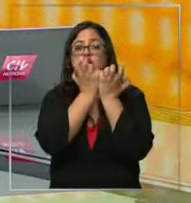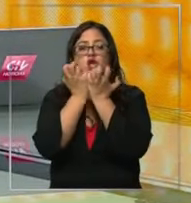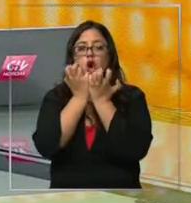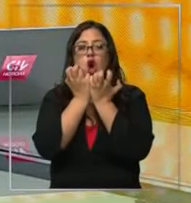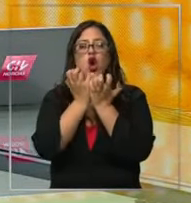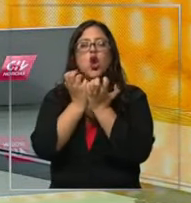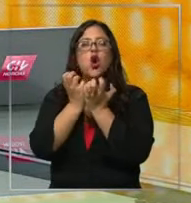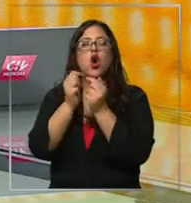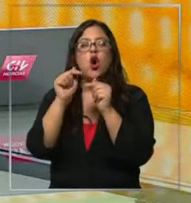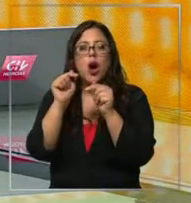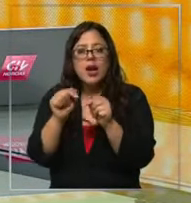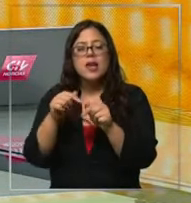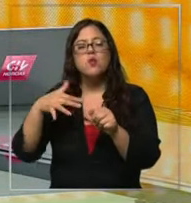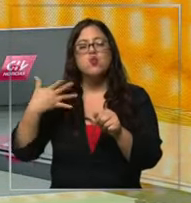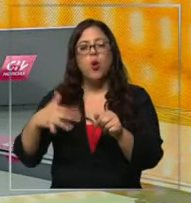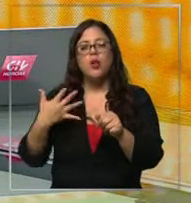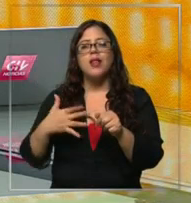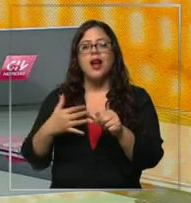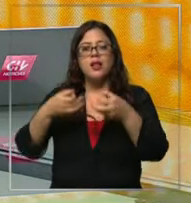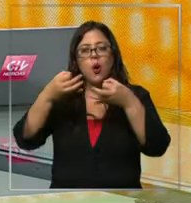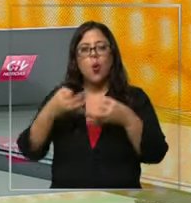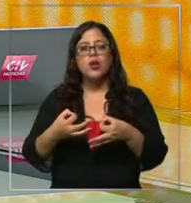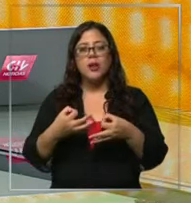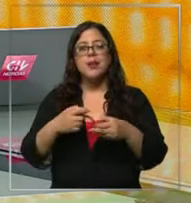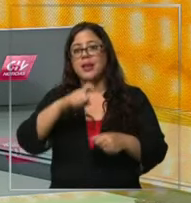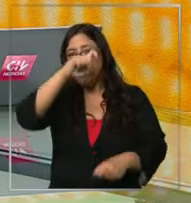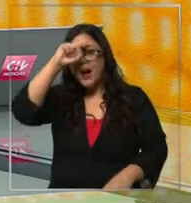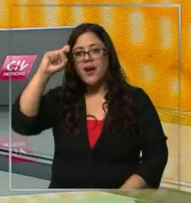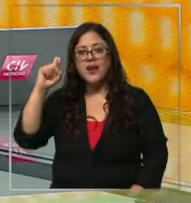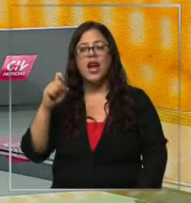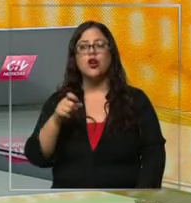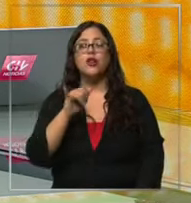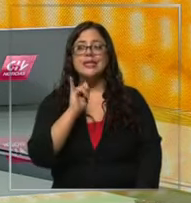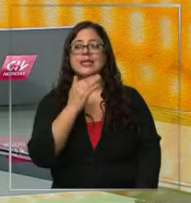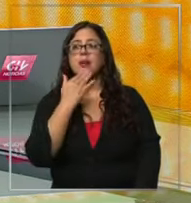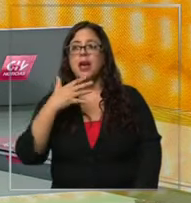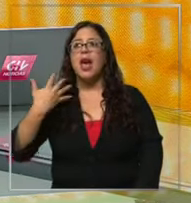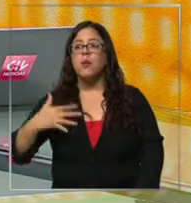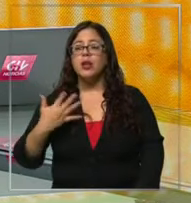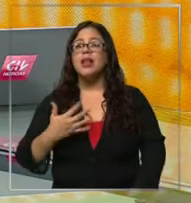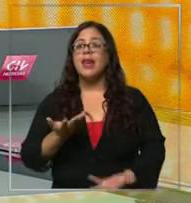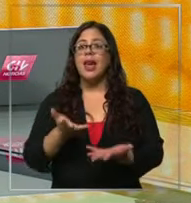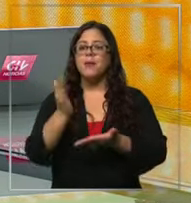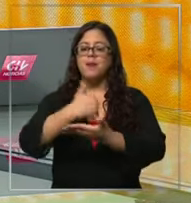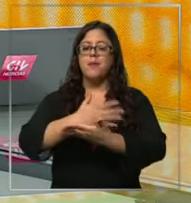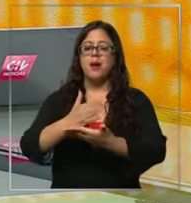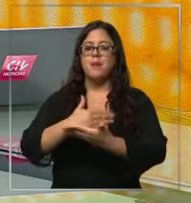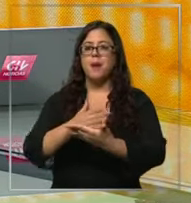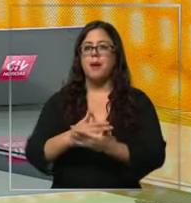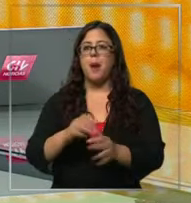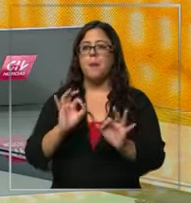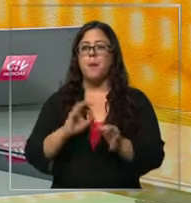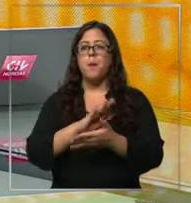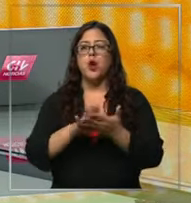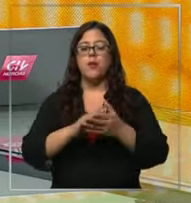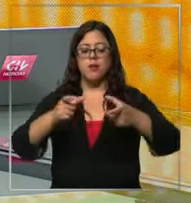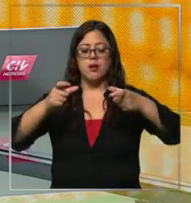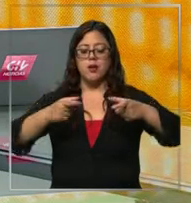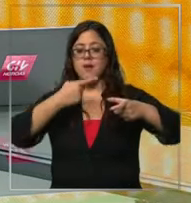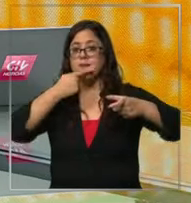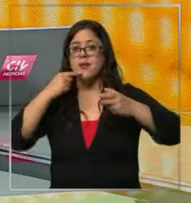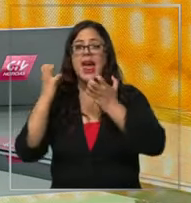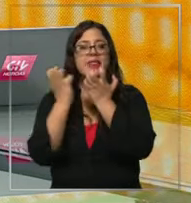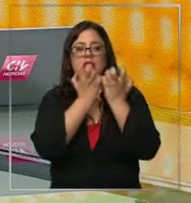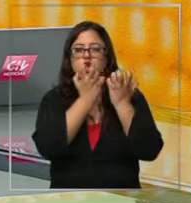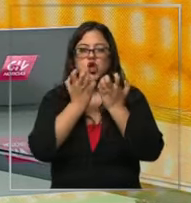productos más importantes de la época estival. Y ahí, además, es muy importante para preparar platos clásicos como el pastel de choclo,